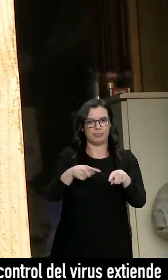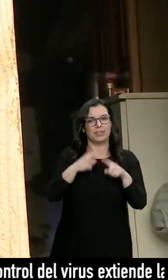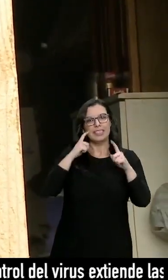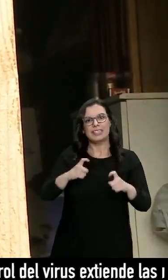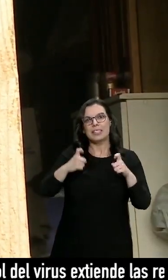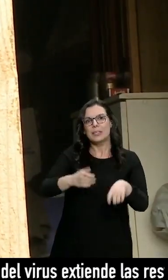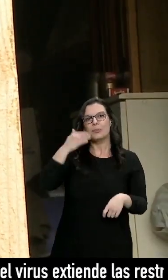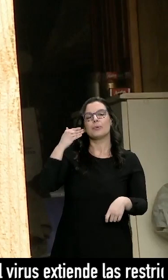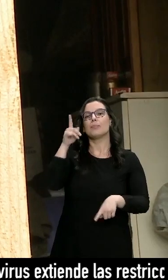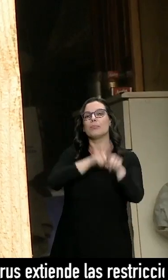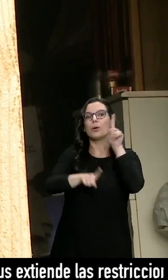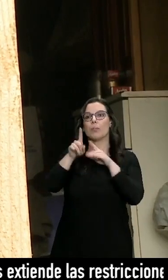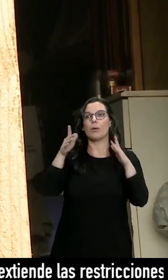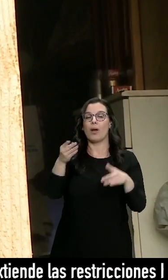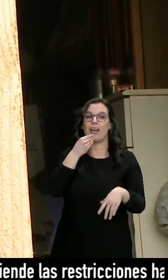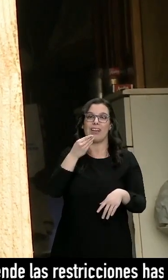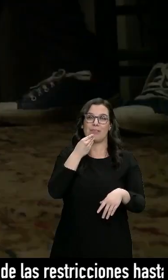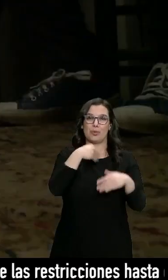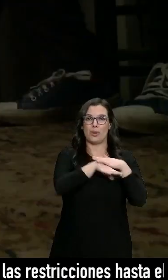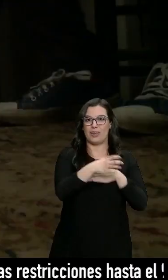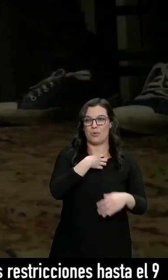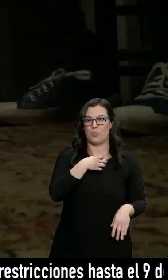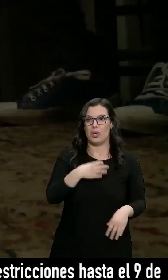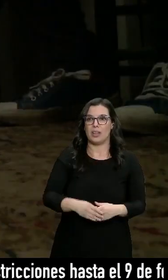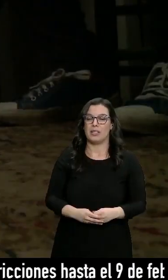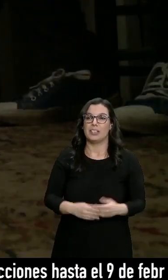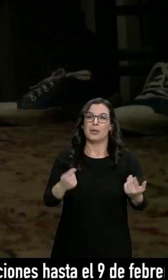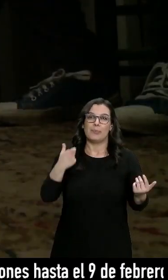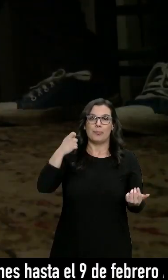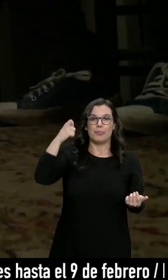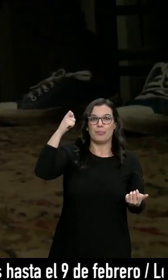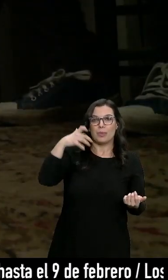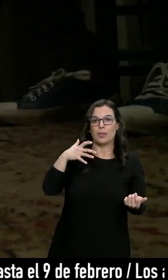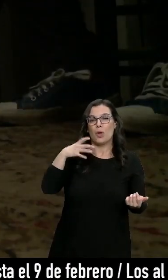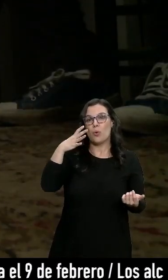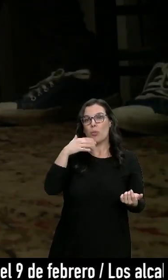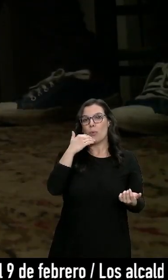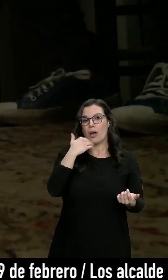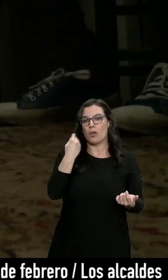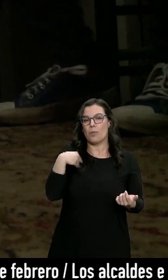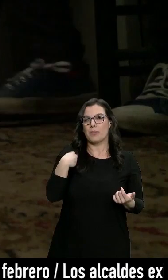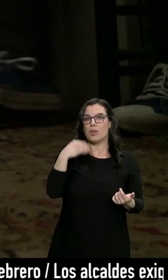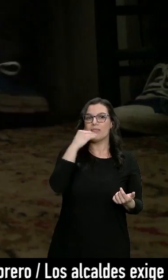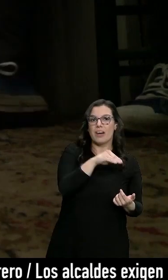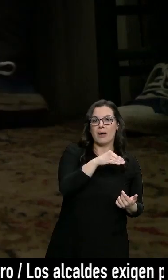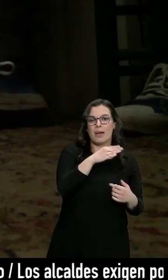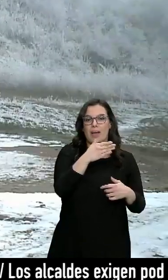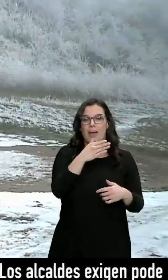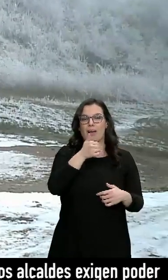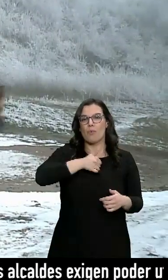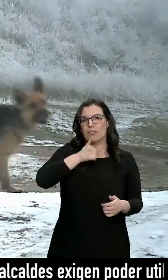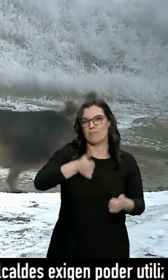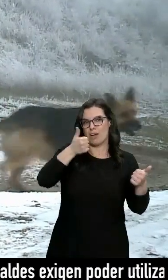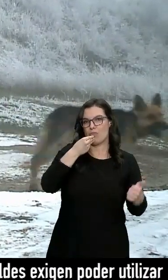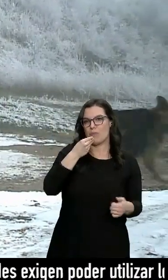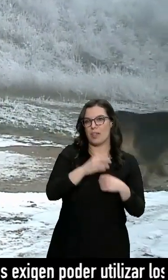carencia, no poder conservar alimentos. Tienes un poquito de luz, pones un frigo o dos y aguanta más la comida.